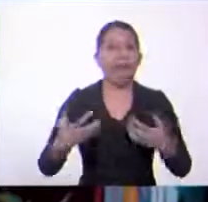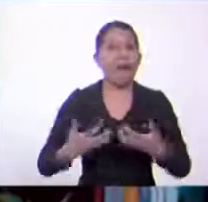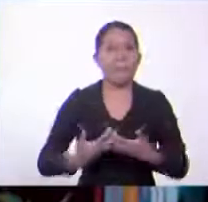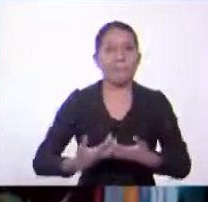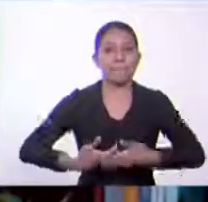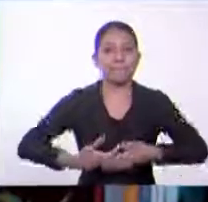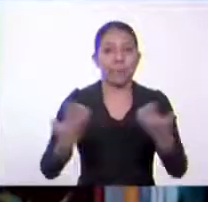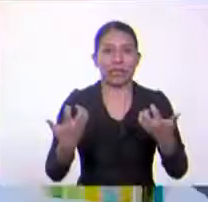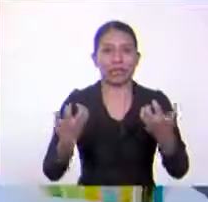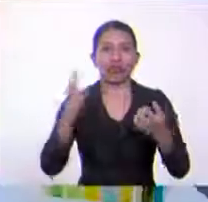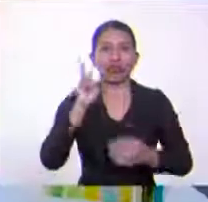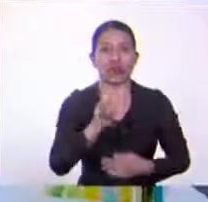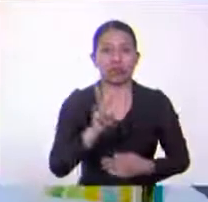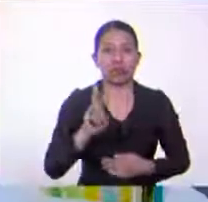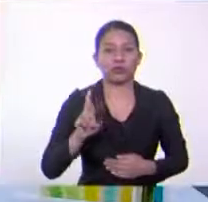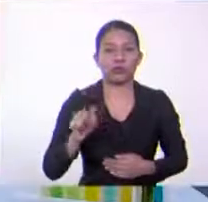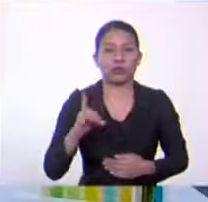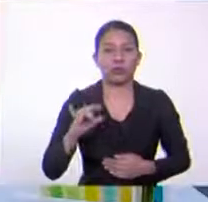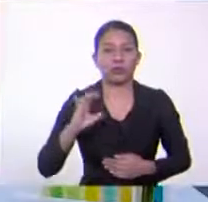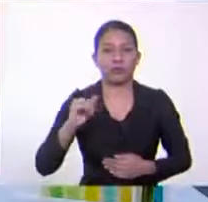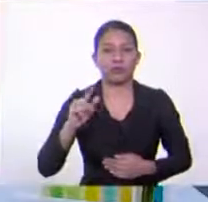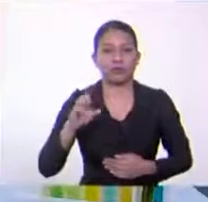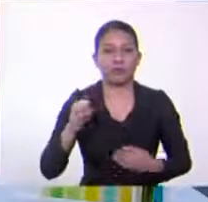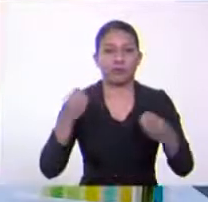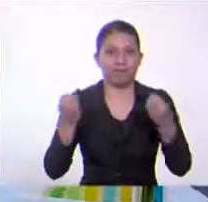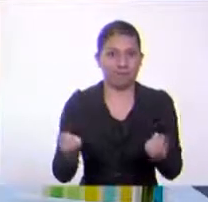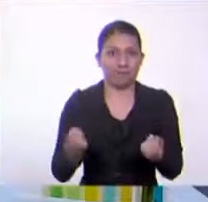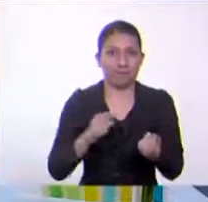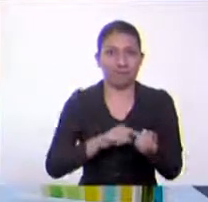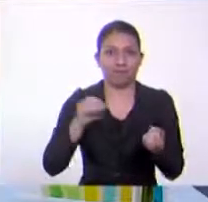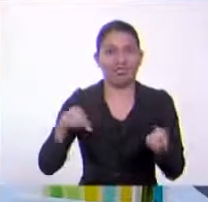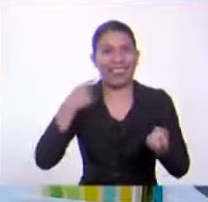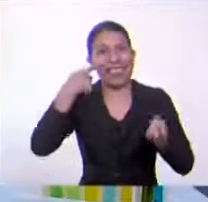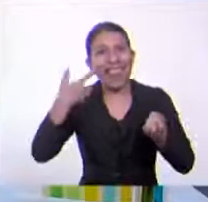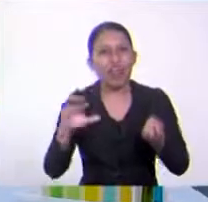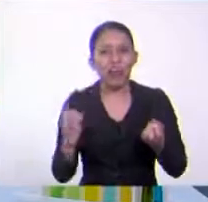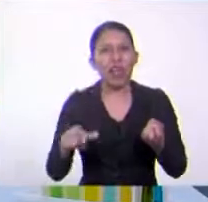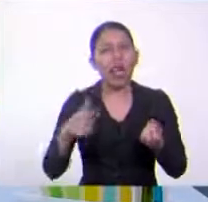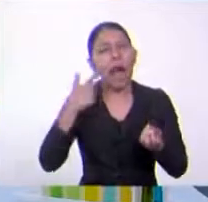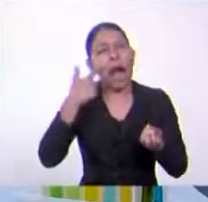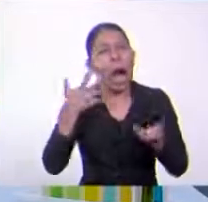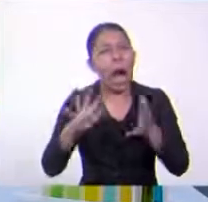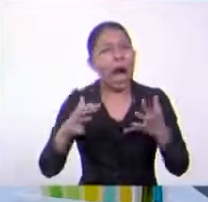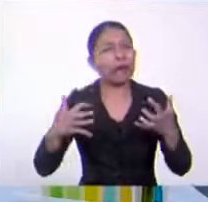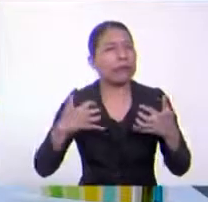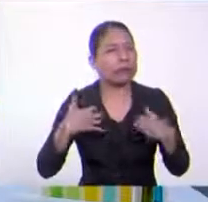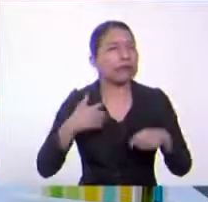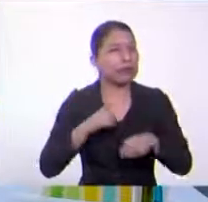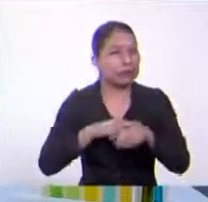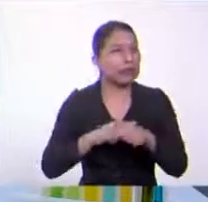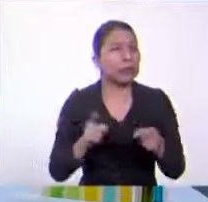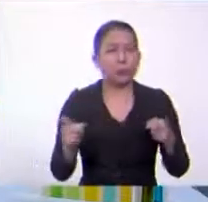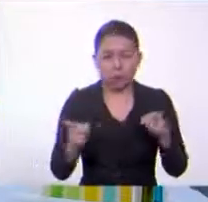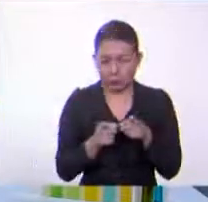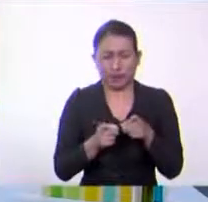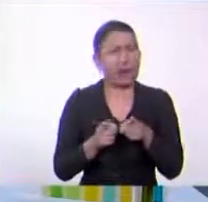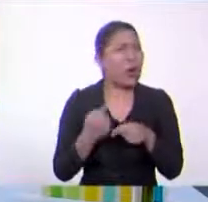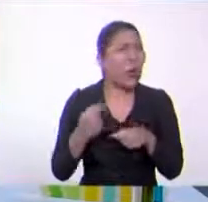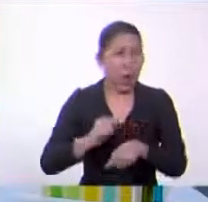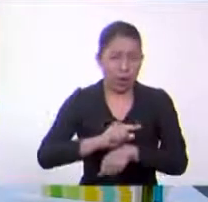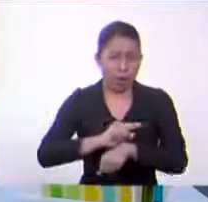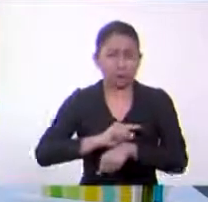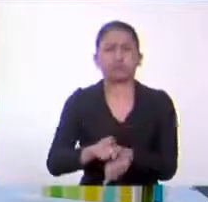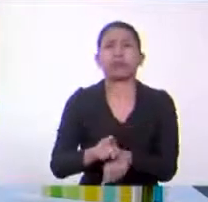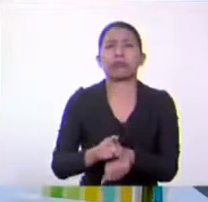formándome dos radicales. Estos radicales tienen un promedio de vida bien corto de milisegundos y